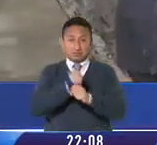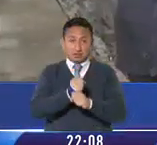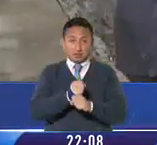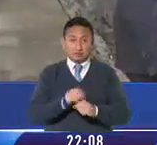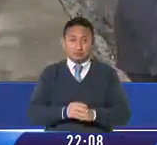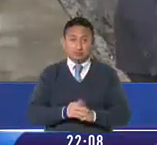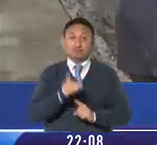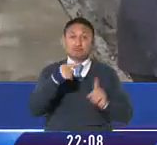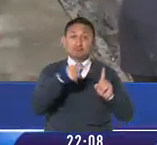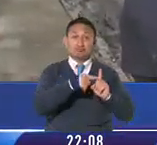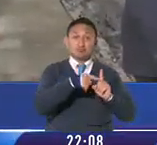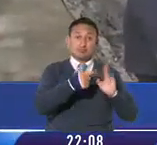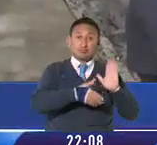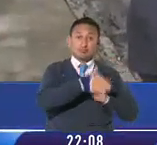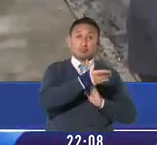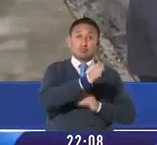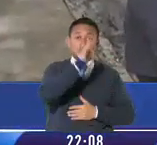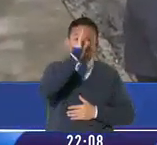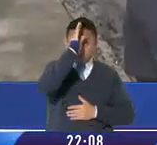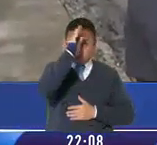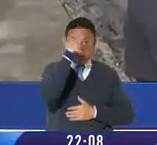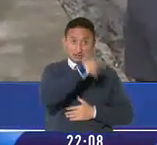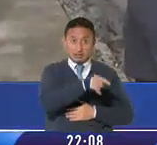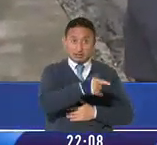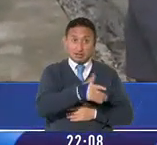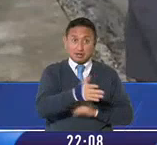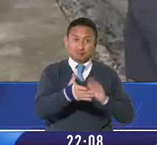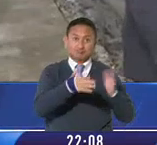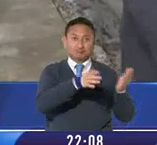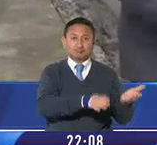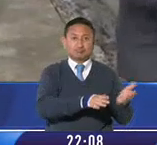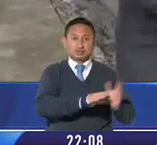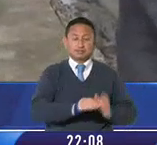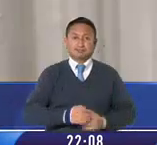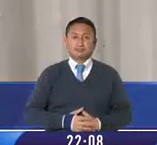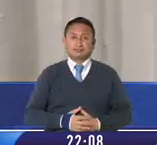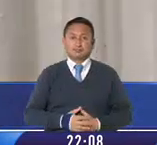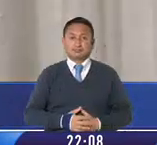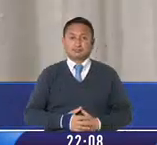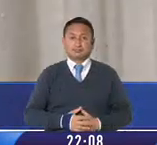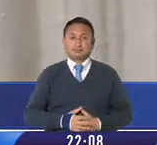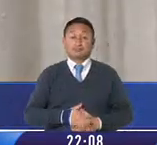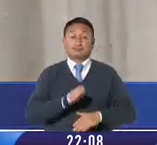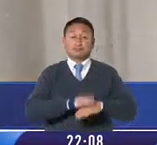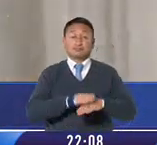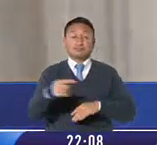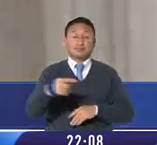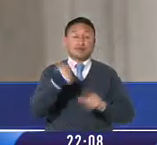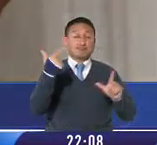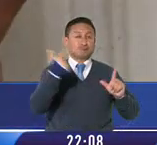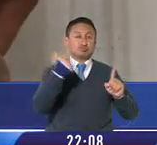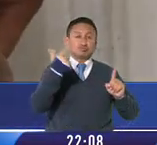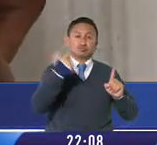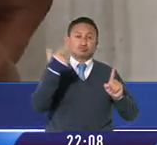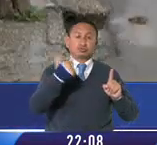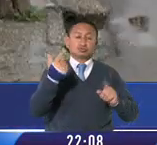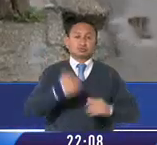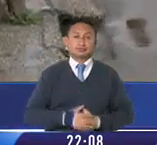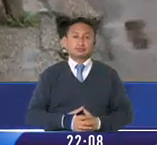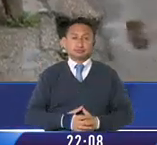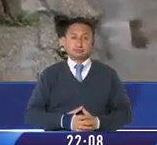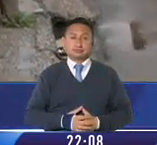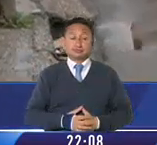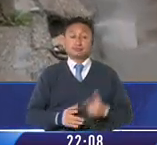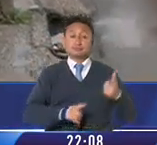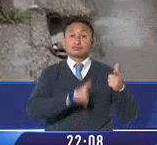trasladado hasta una casa de salud donde llegó sin signos vitales, producto de los impactos que recibió. La segunda víctima